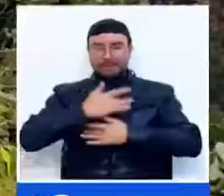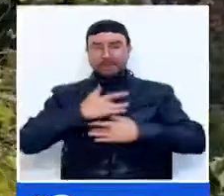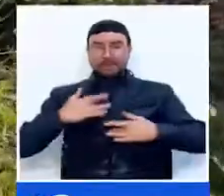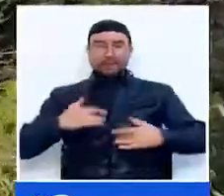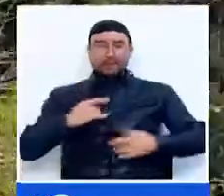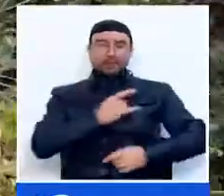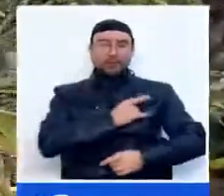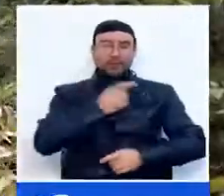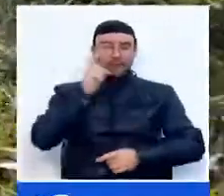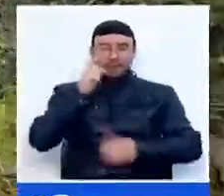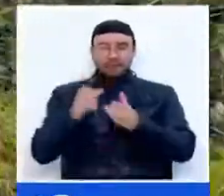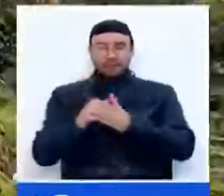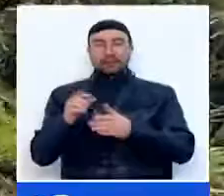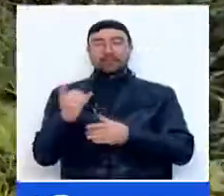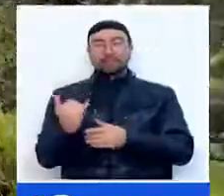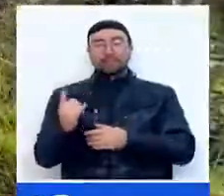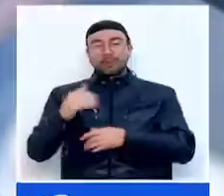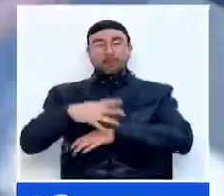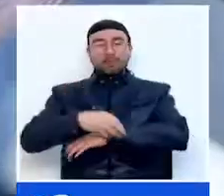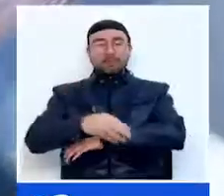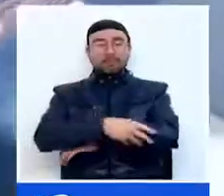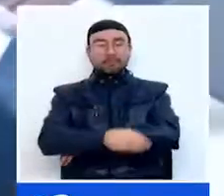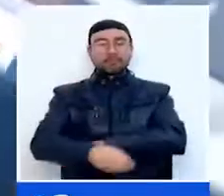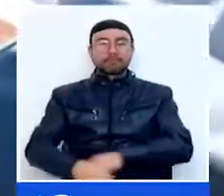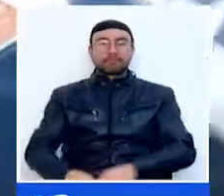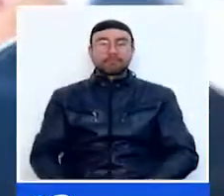de Caldas y la S. San José de Marulanda.